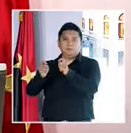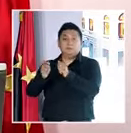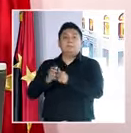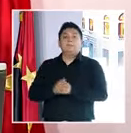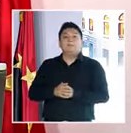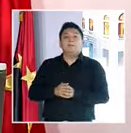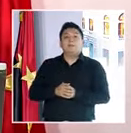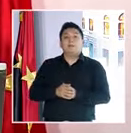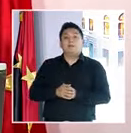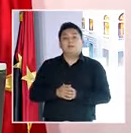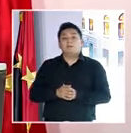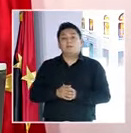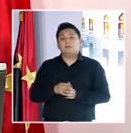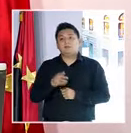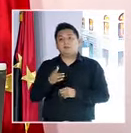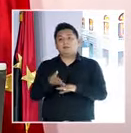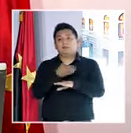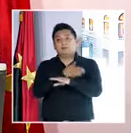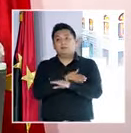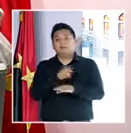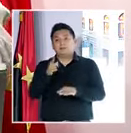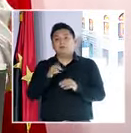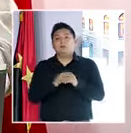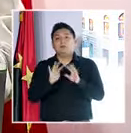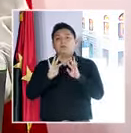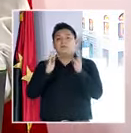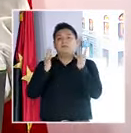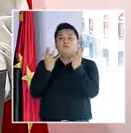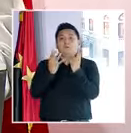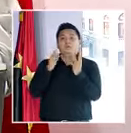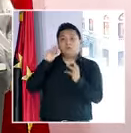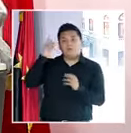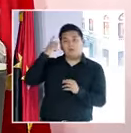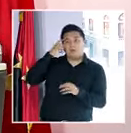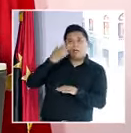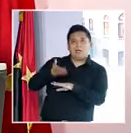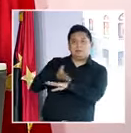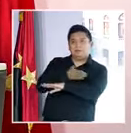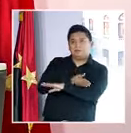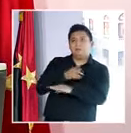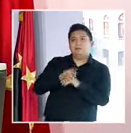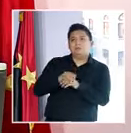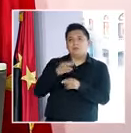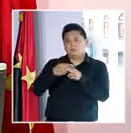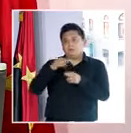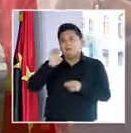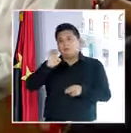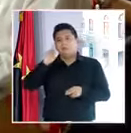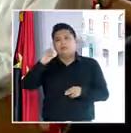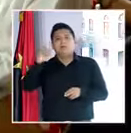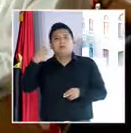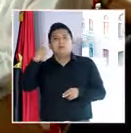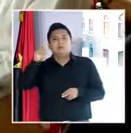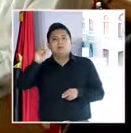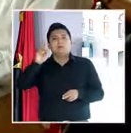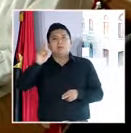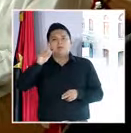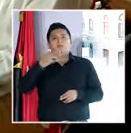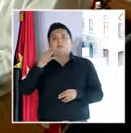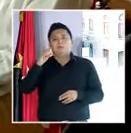del exgobernador y senador doctor Edgar Díaz, del exgobernador William